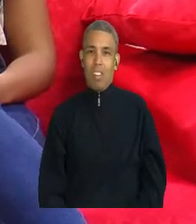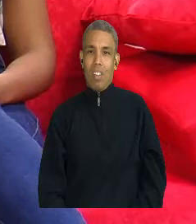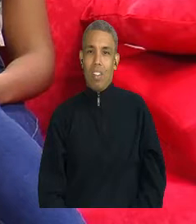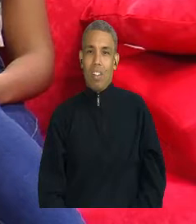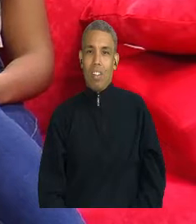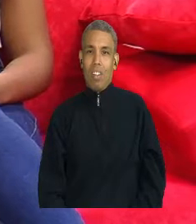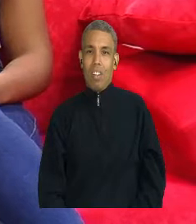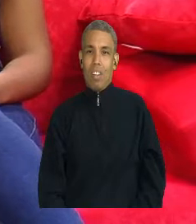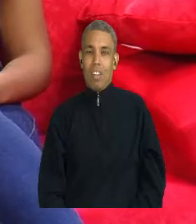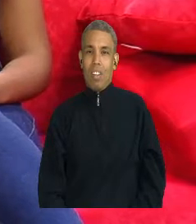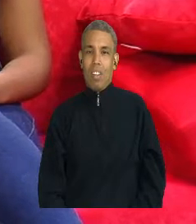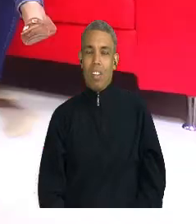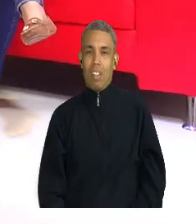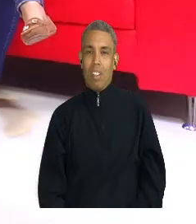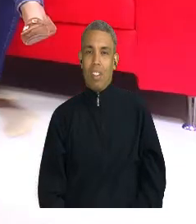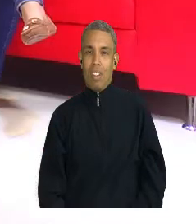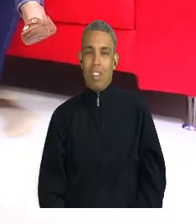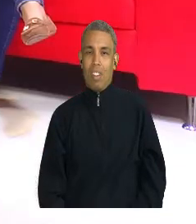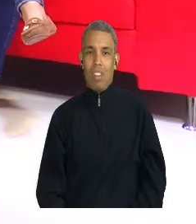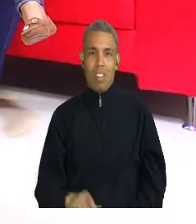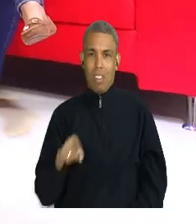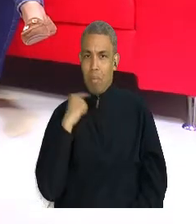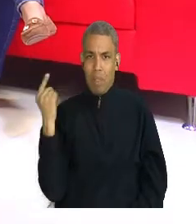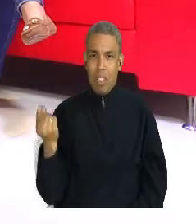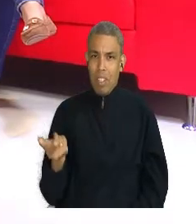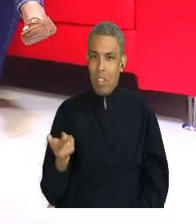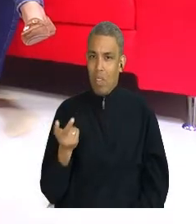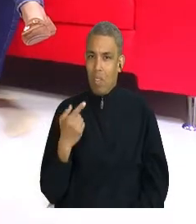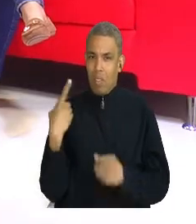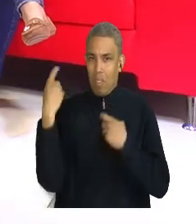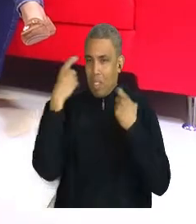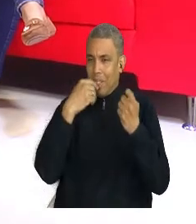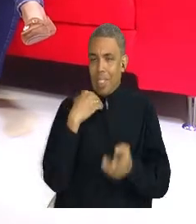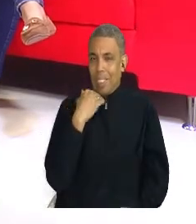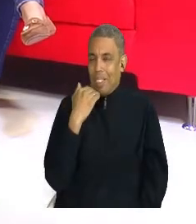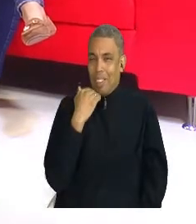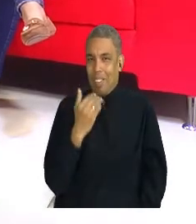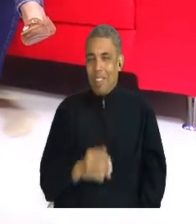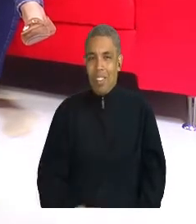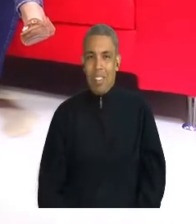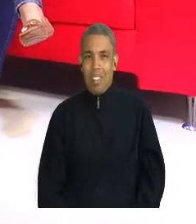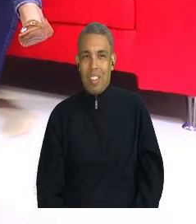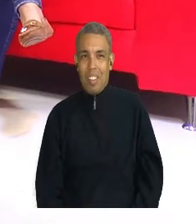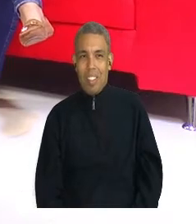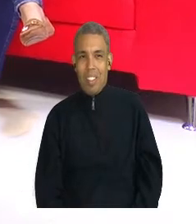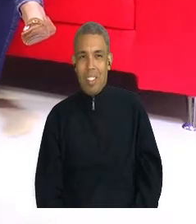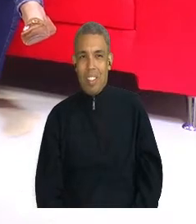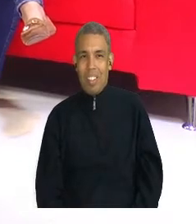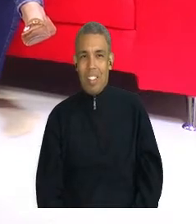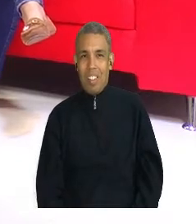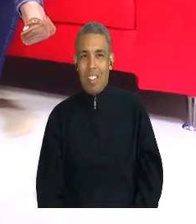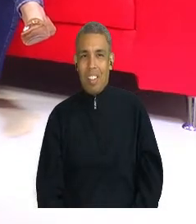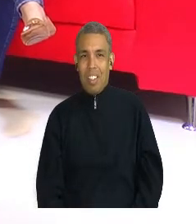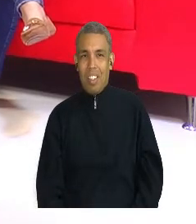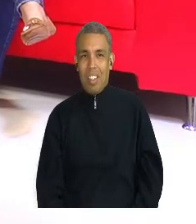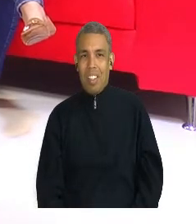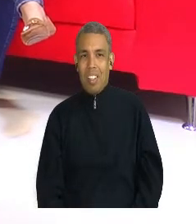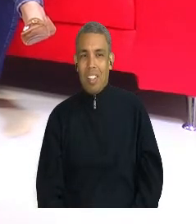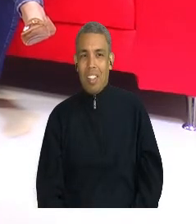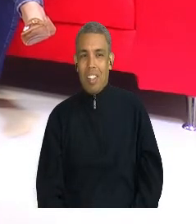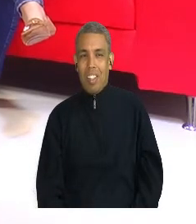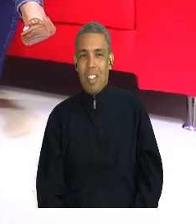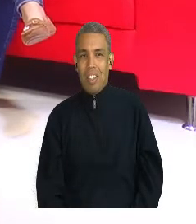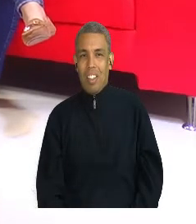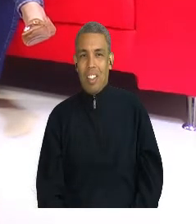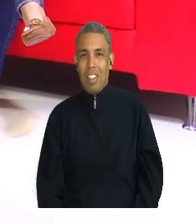No se me ocurre. ¿Corchado entonces? No sé. No sabes, corchado. Primera pregunta, nada. La respuesta